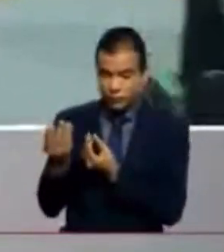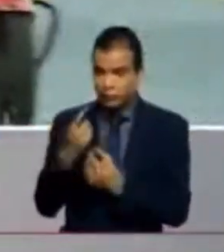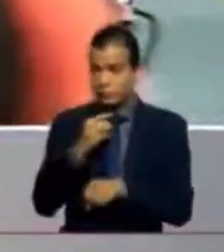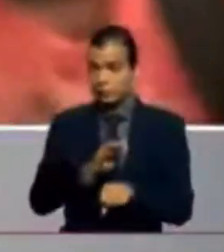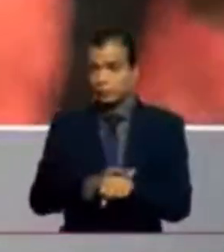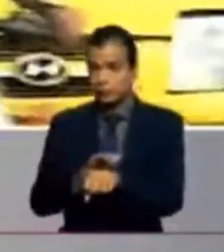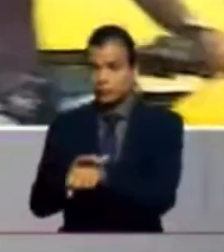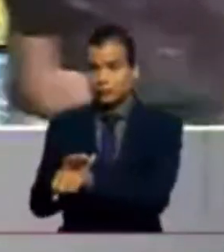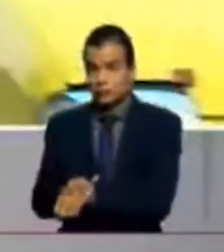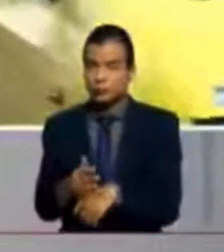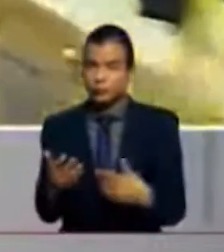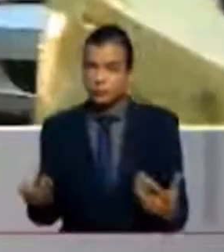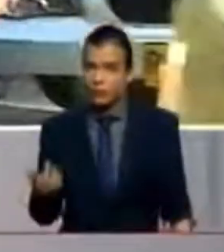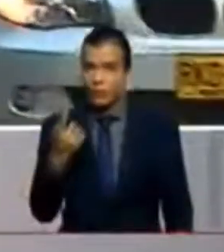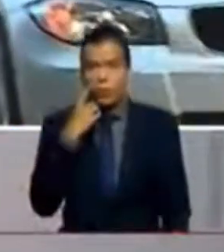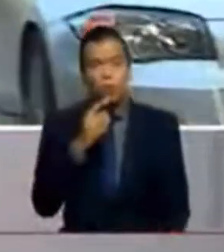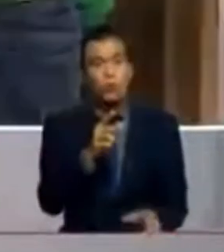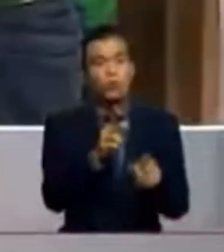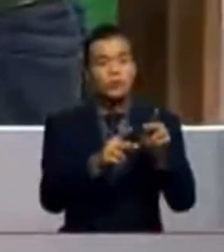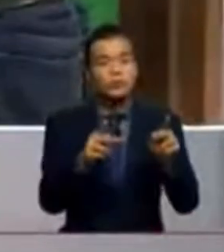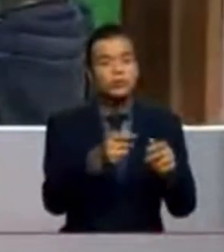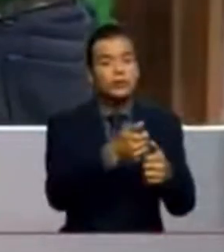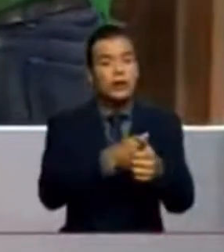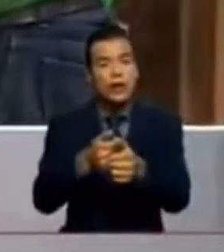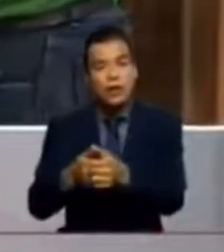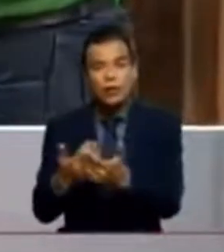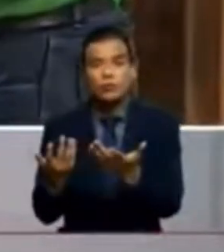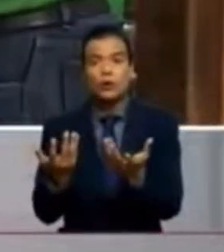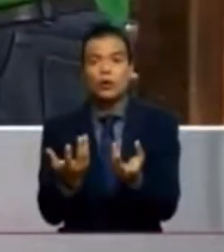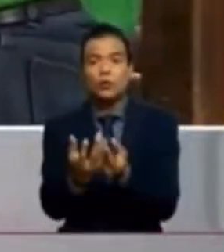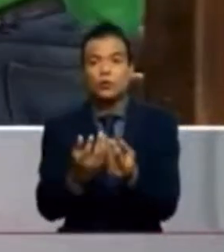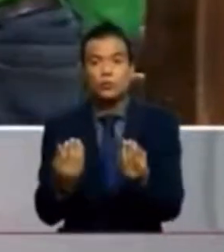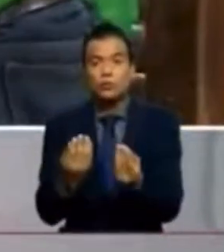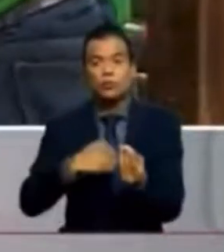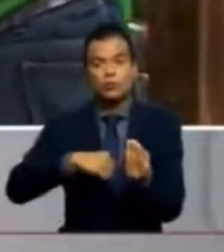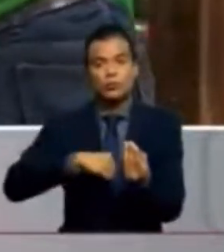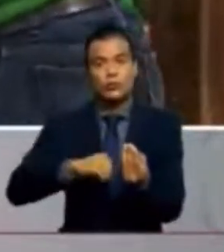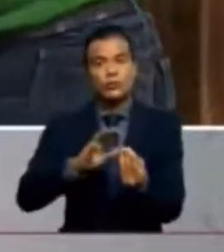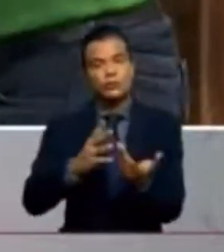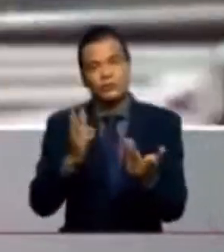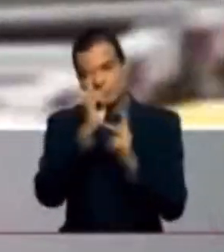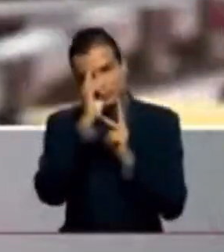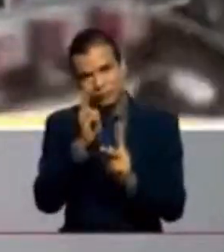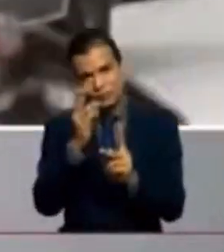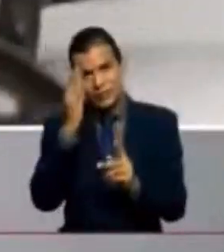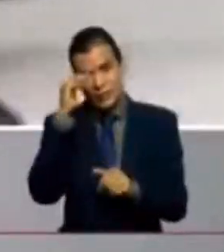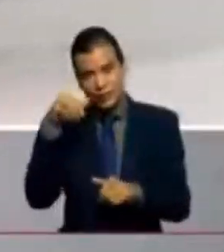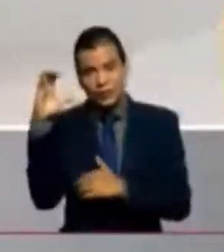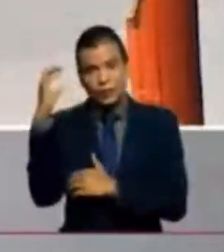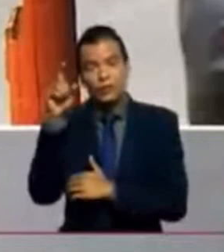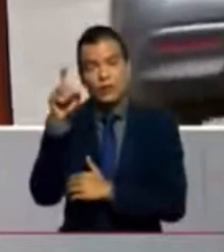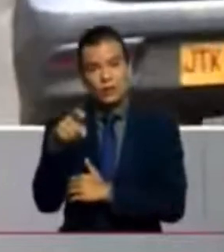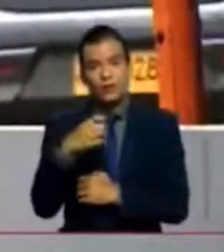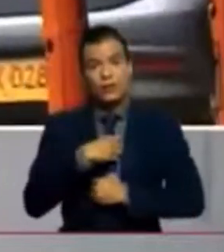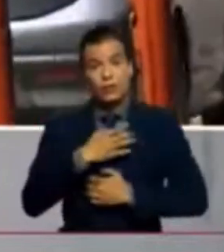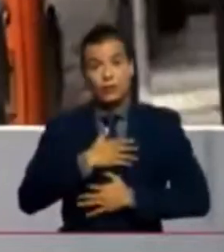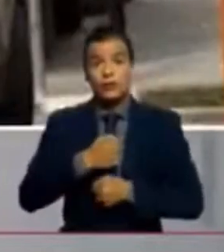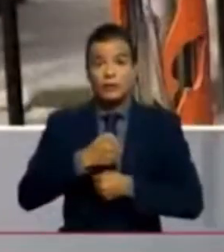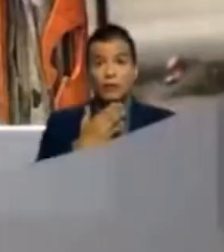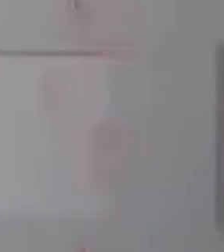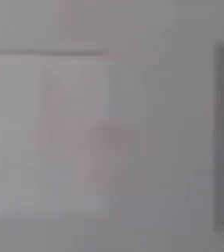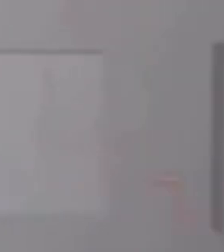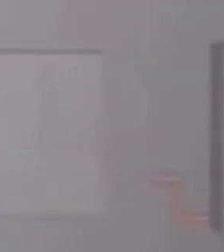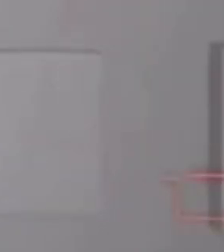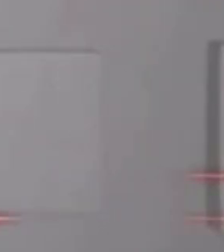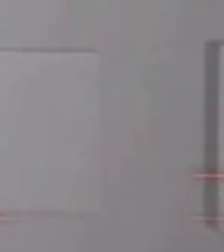llamado a respetar los derechos individuales y colectivos, asegurando que Colombia necesita estabilidad laboral y generación de empleo.